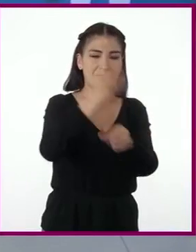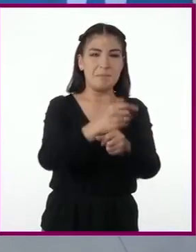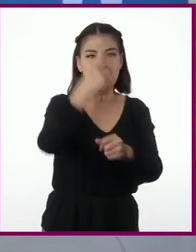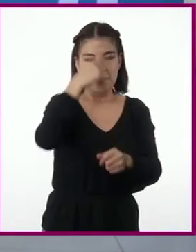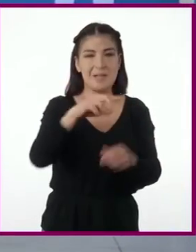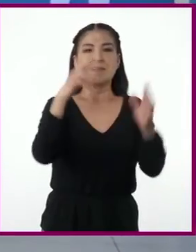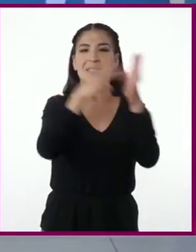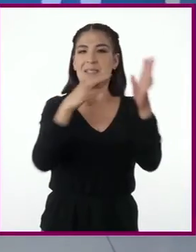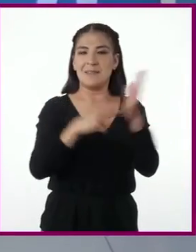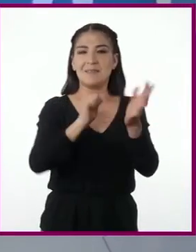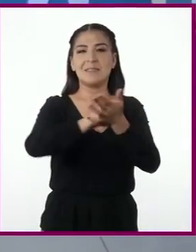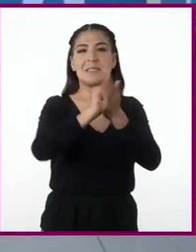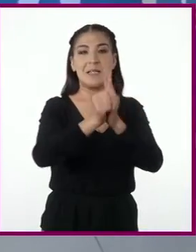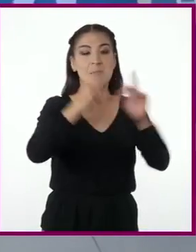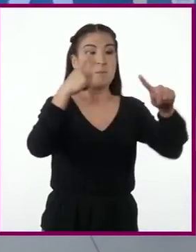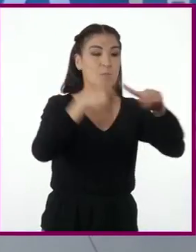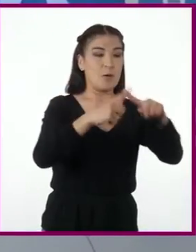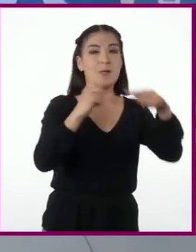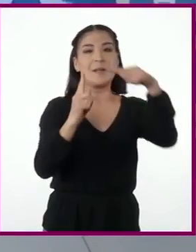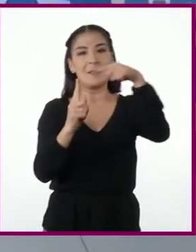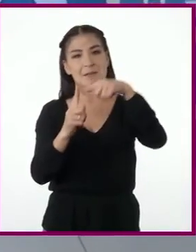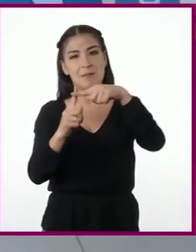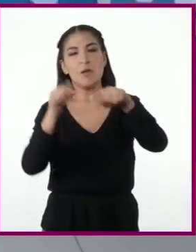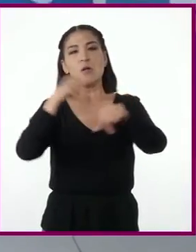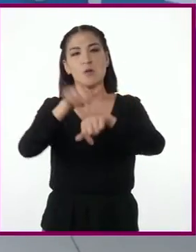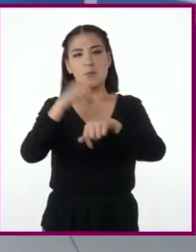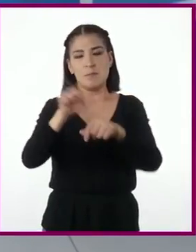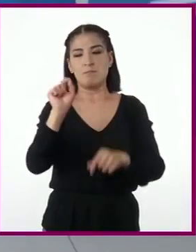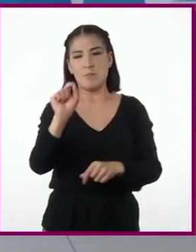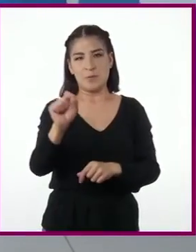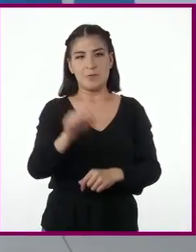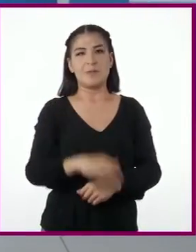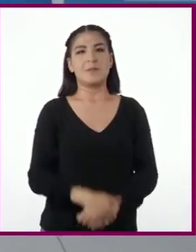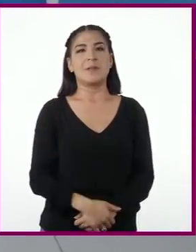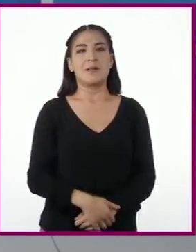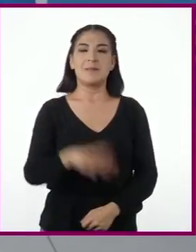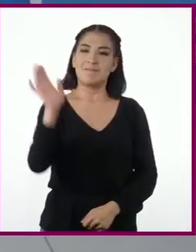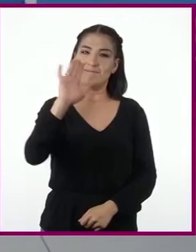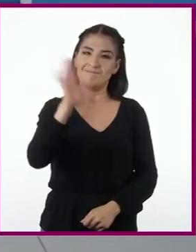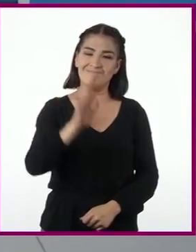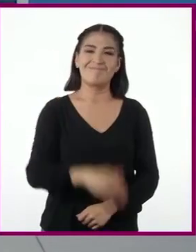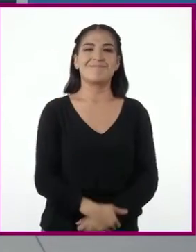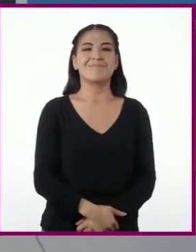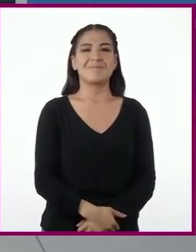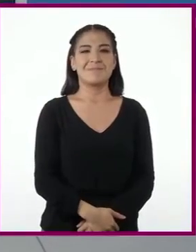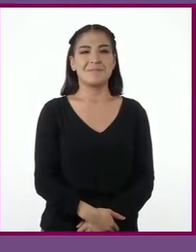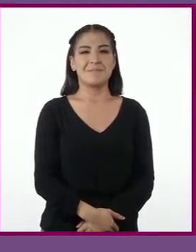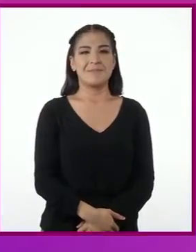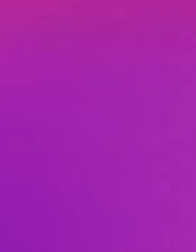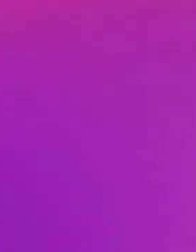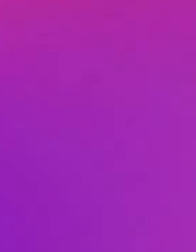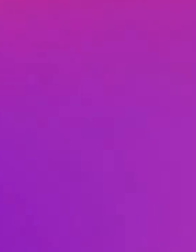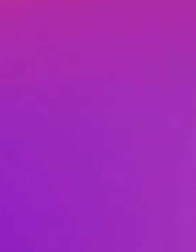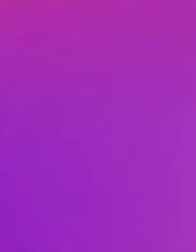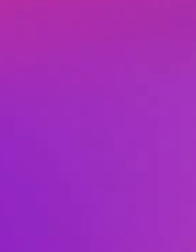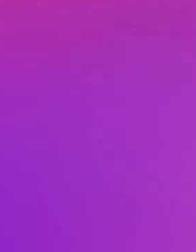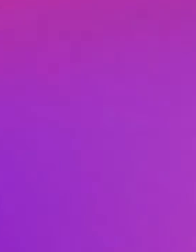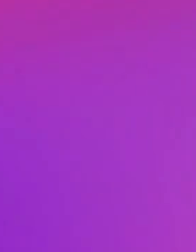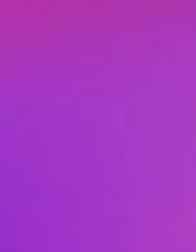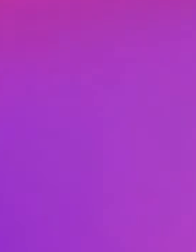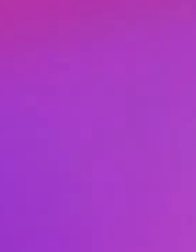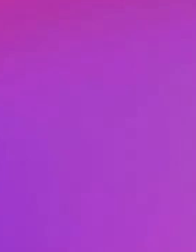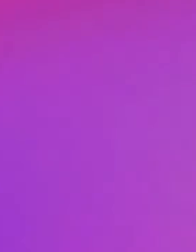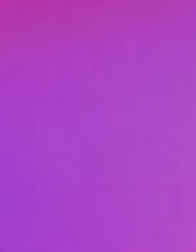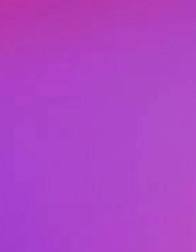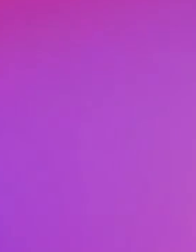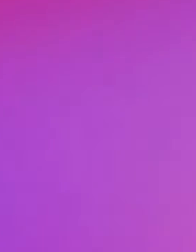de los signos en la multiplicación y división de números decimales. Hasta la próxima. Si tienes dudas o